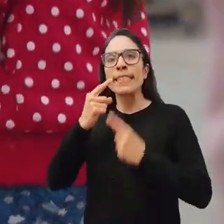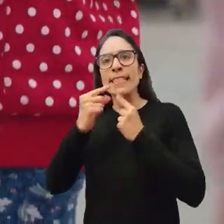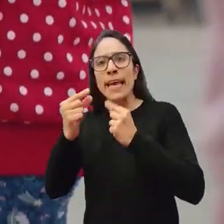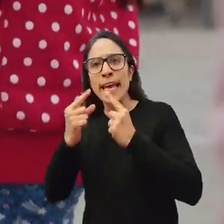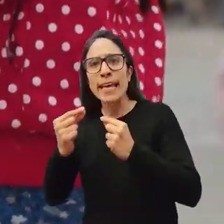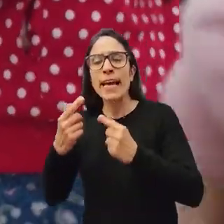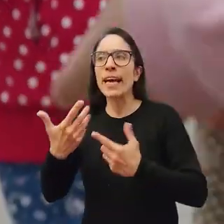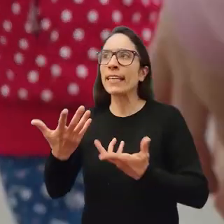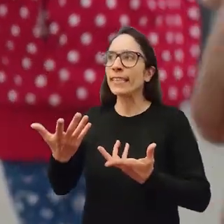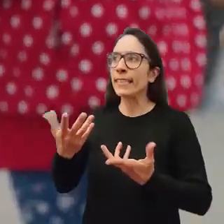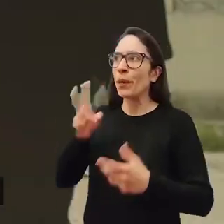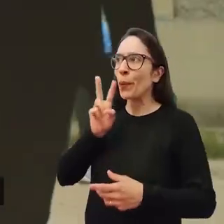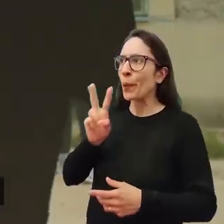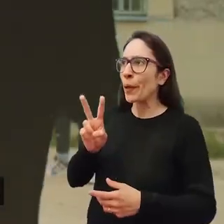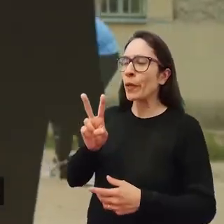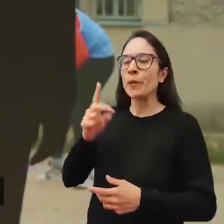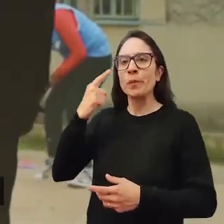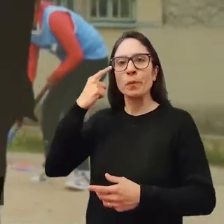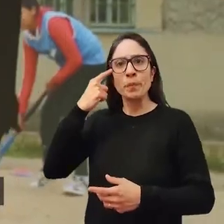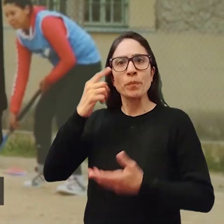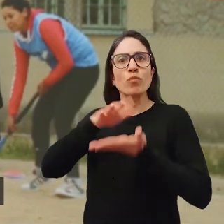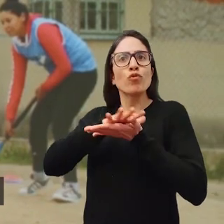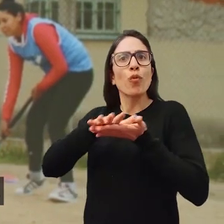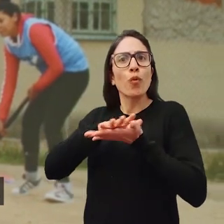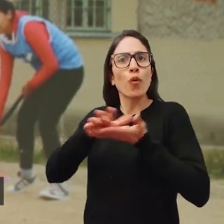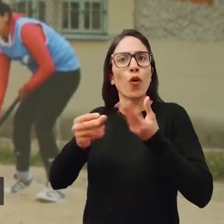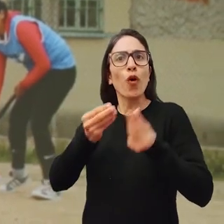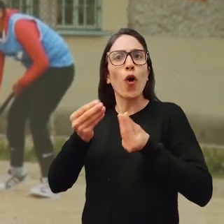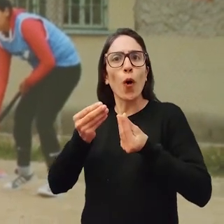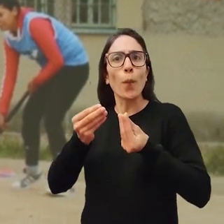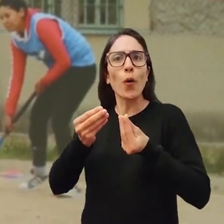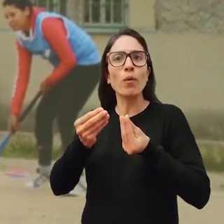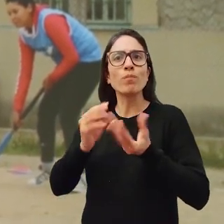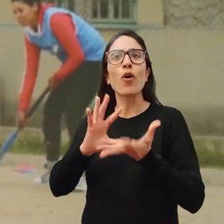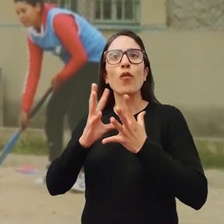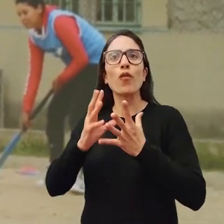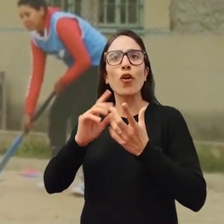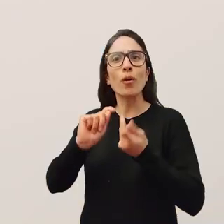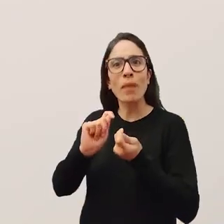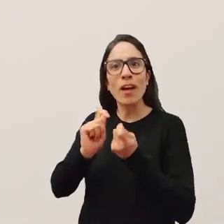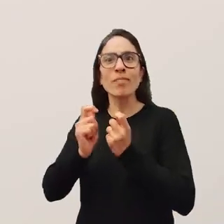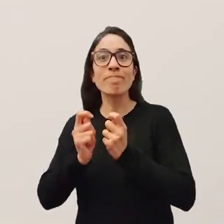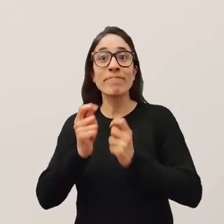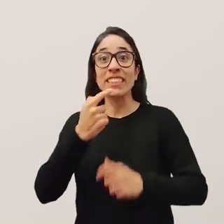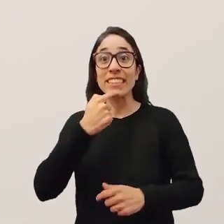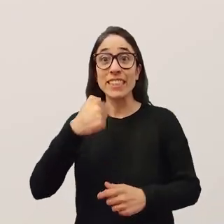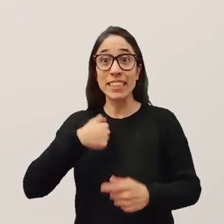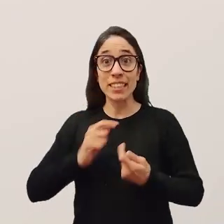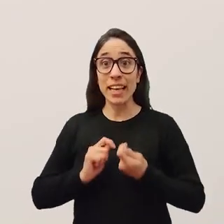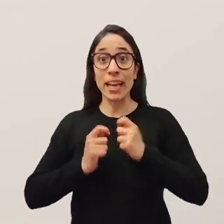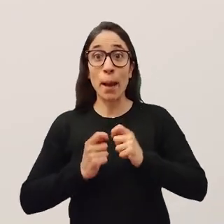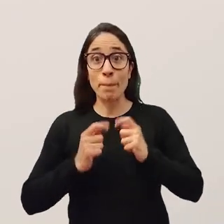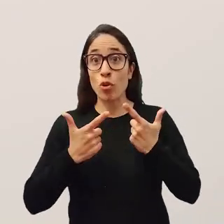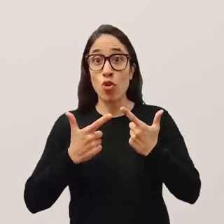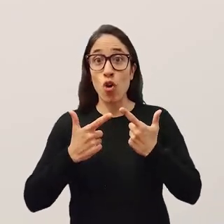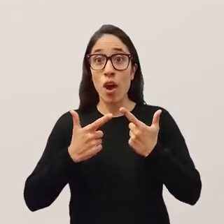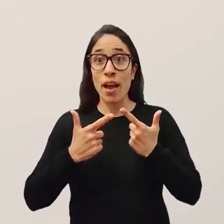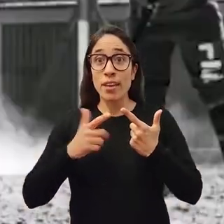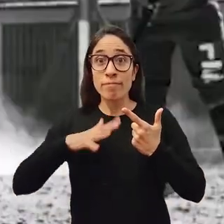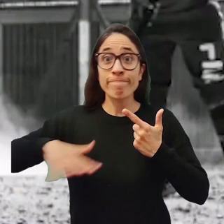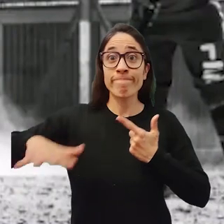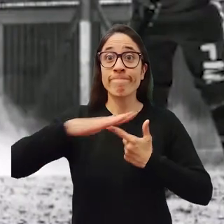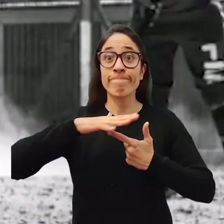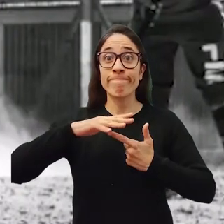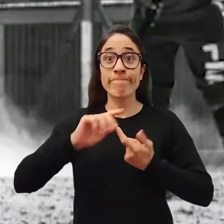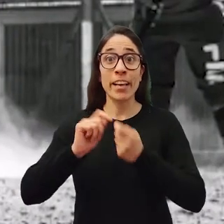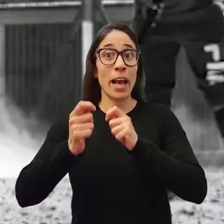que yo tengo, ¿qué puedo hacer? ¿En qué puedo cambiar? Es un poco eso, ¿no? Como si yo no cambio, lo demás no cambia.